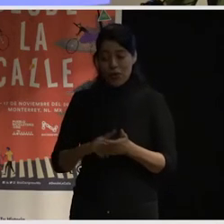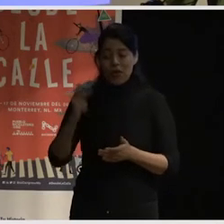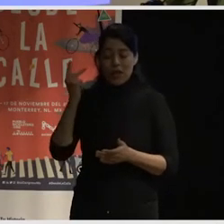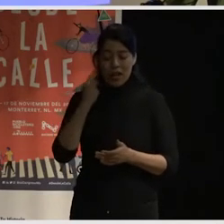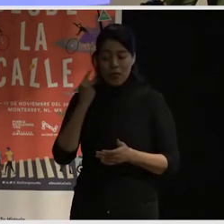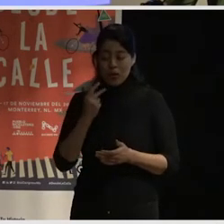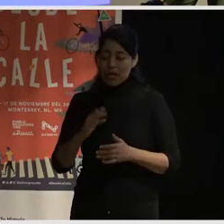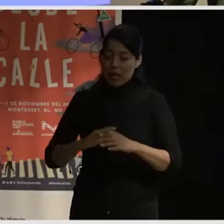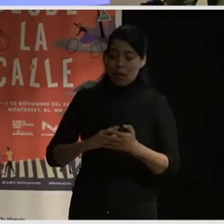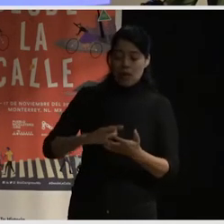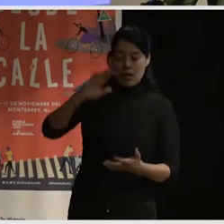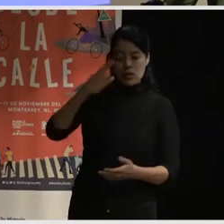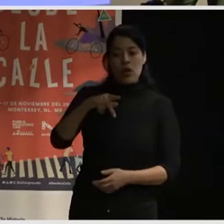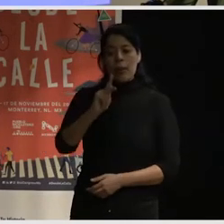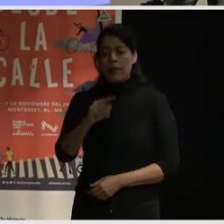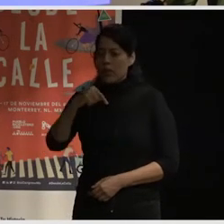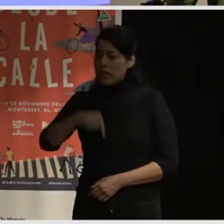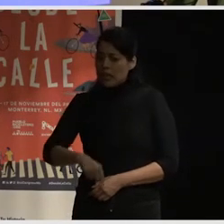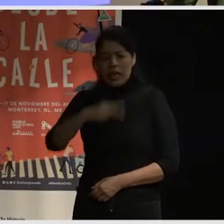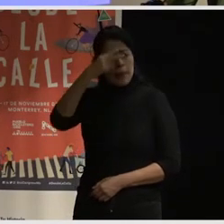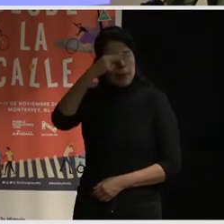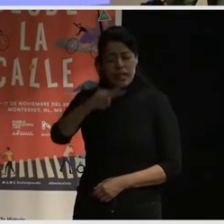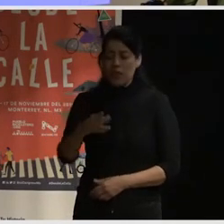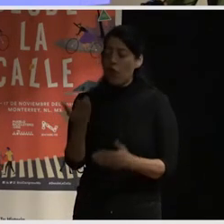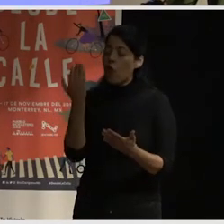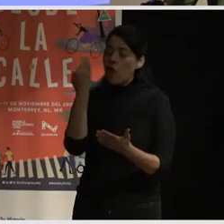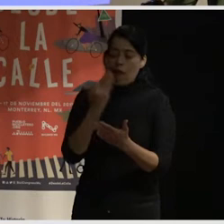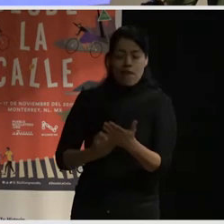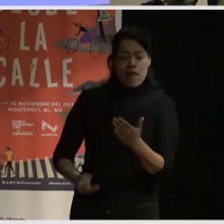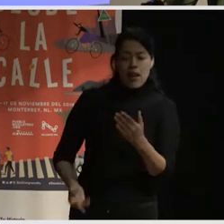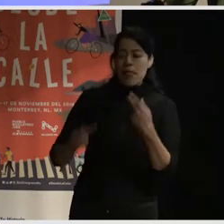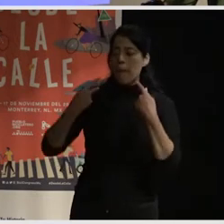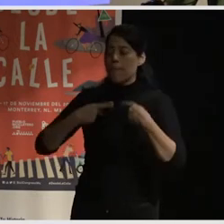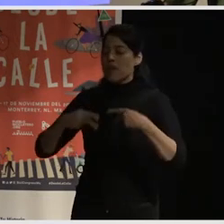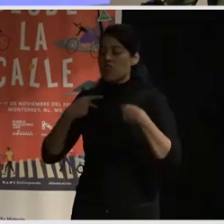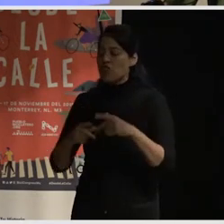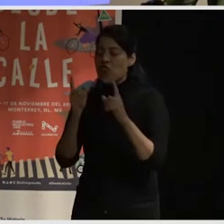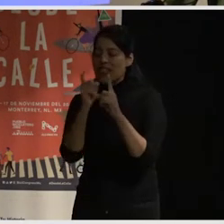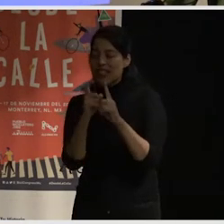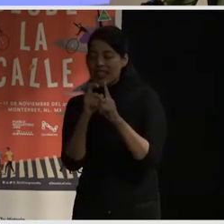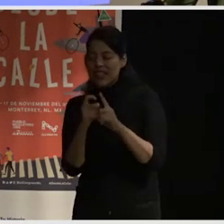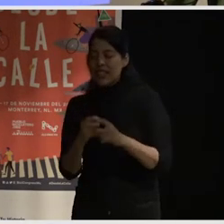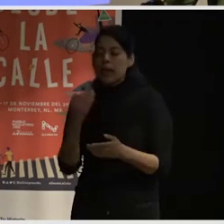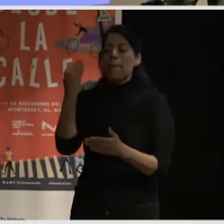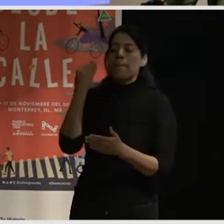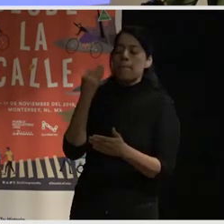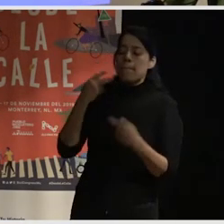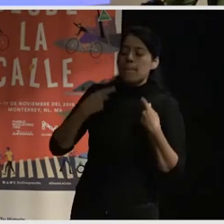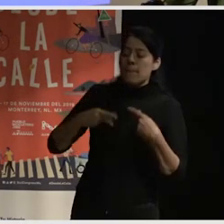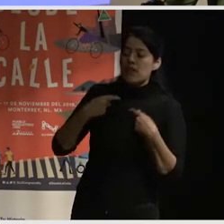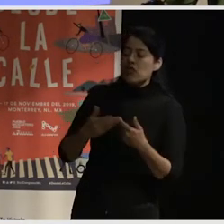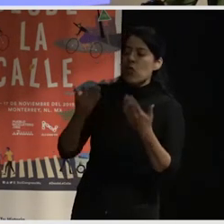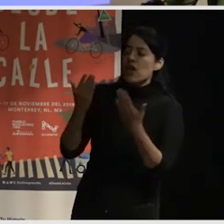vemos que eso aún no está pasando no hay esa masa crítica que exige nuevos candidatos no se ha logrado